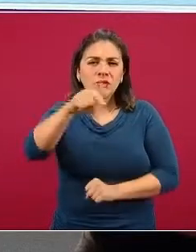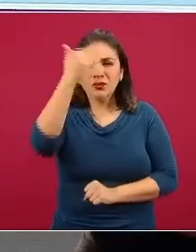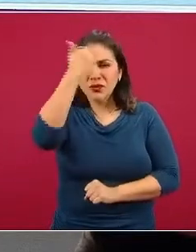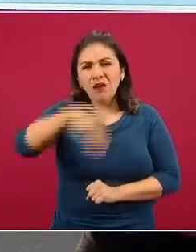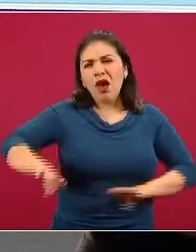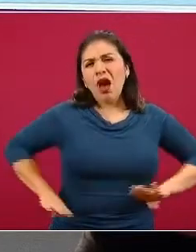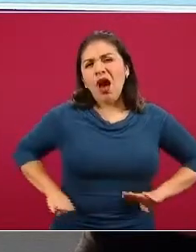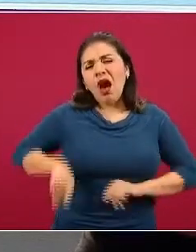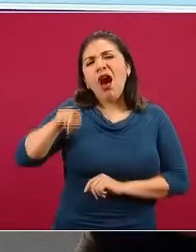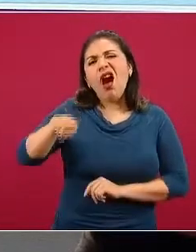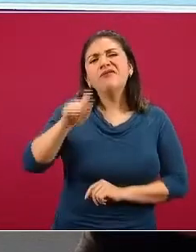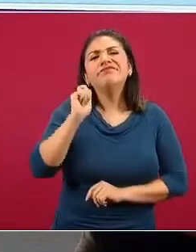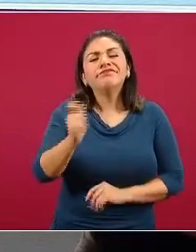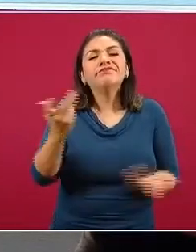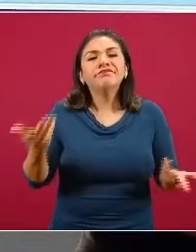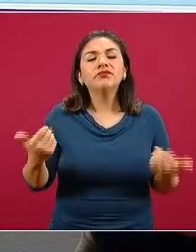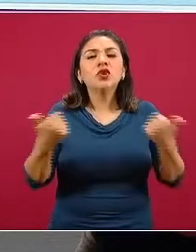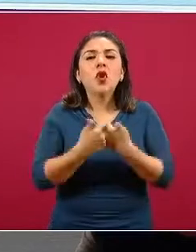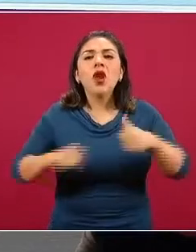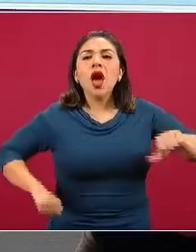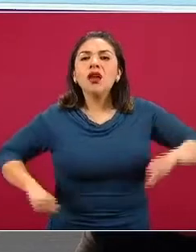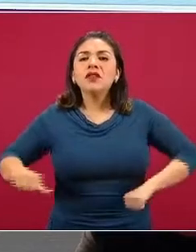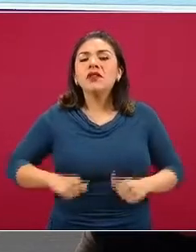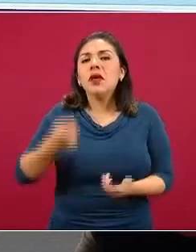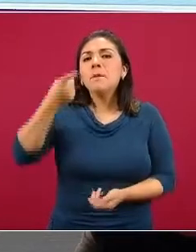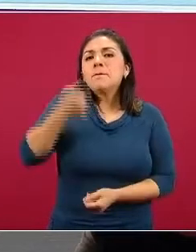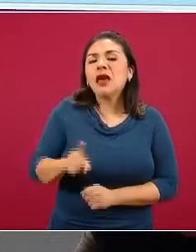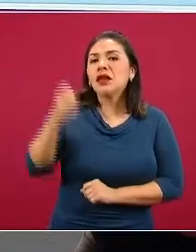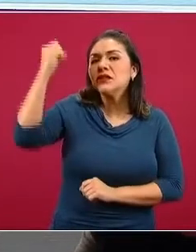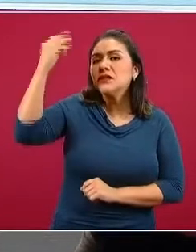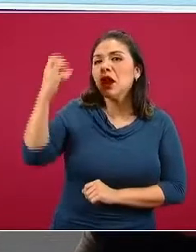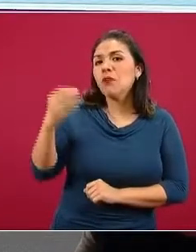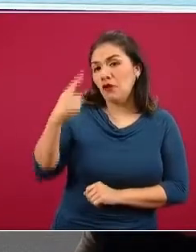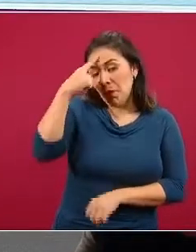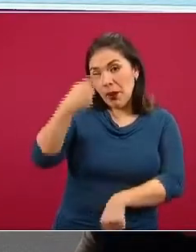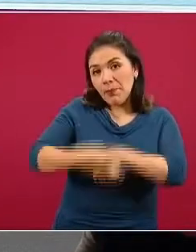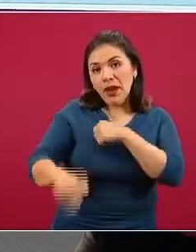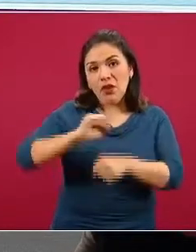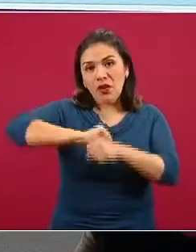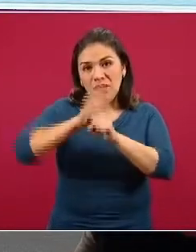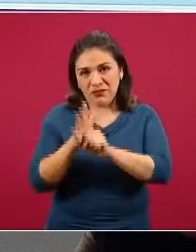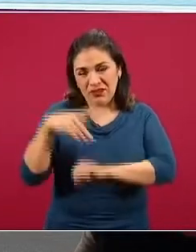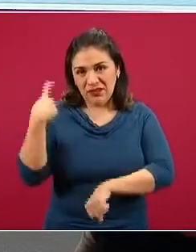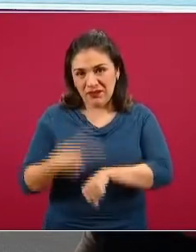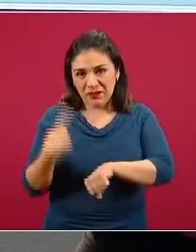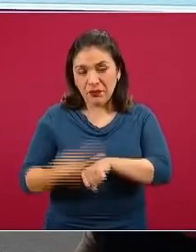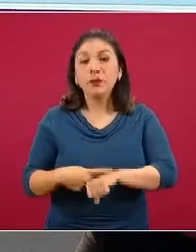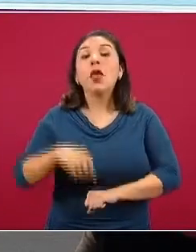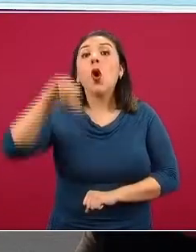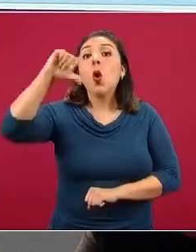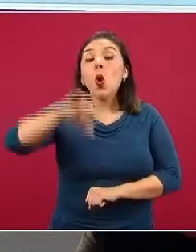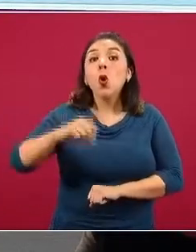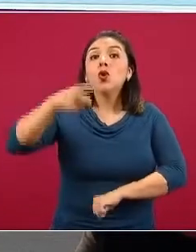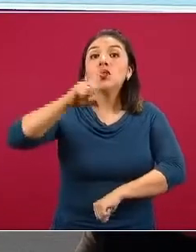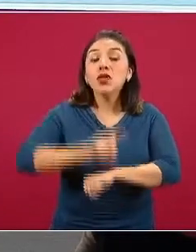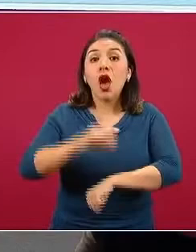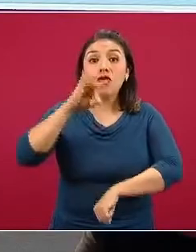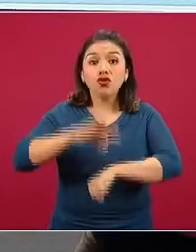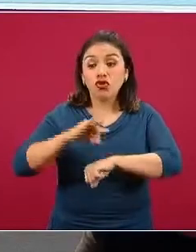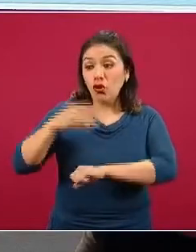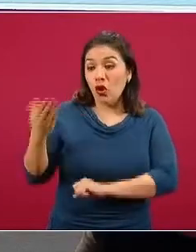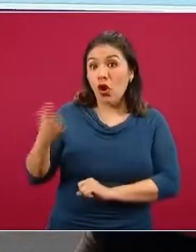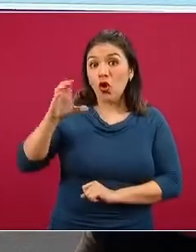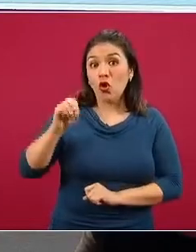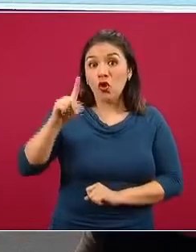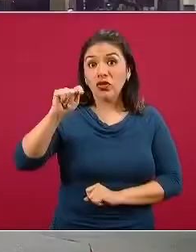está caracterizada por las acciones del semáforo de riesgo epidémico. Precisamente el día de hoy el doctor Cortés